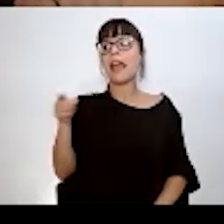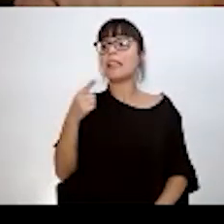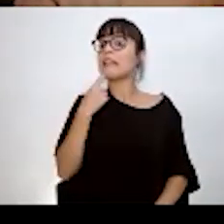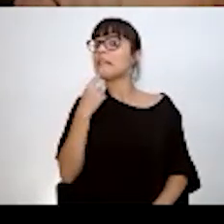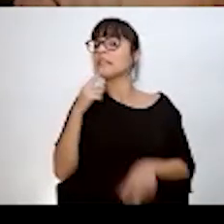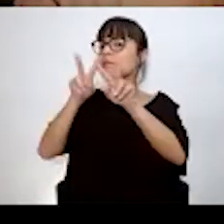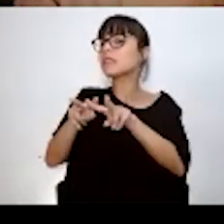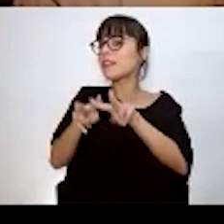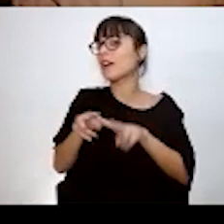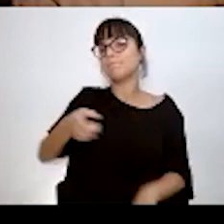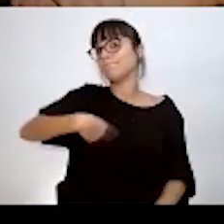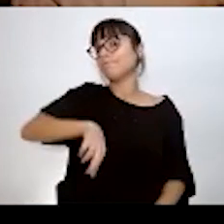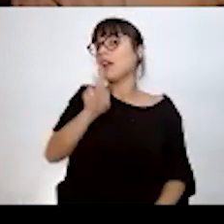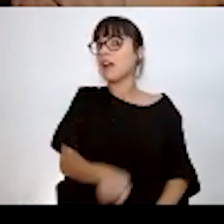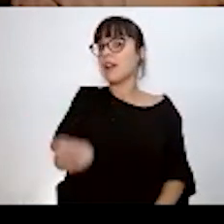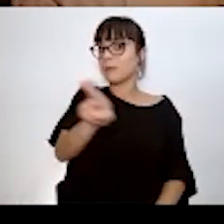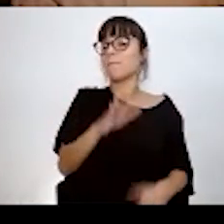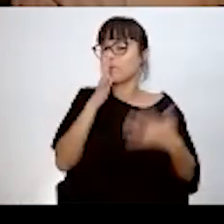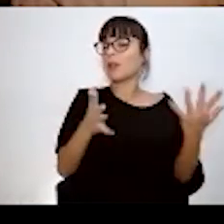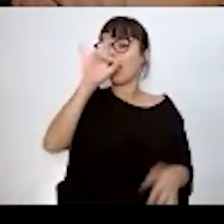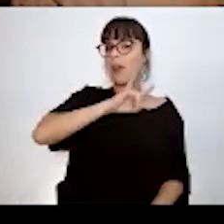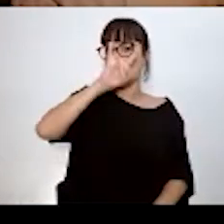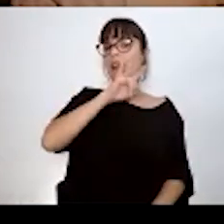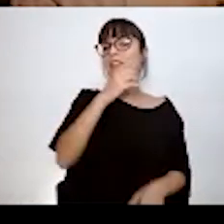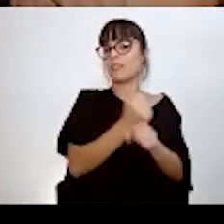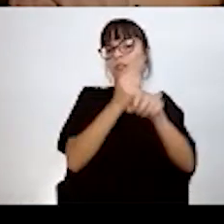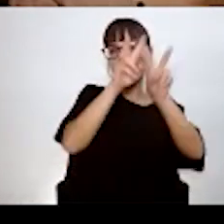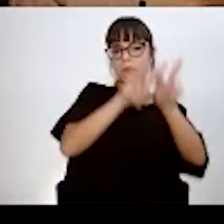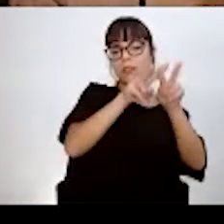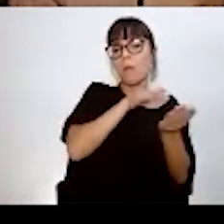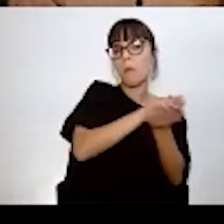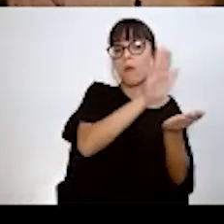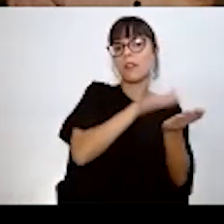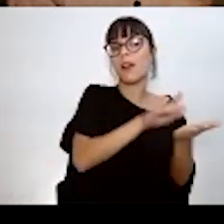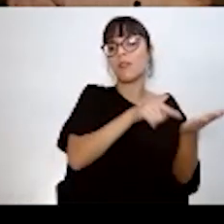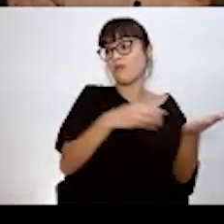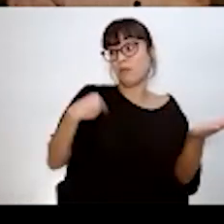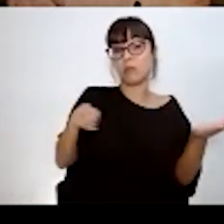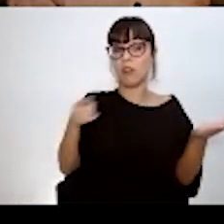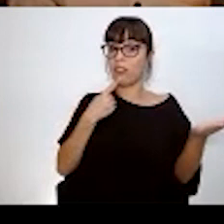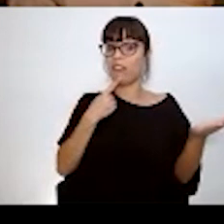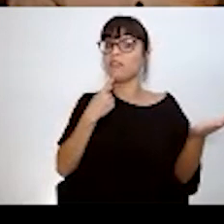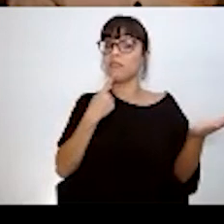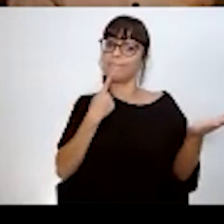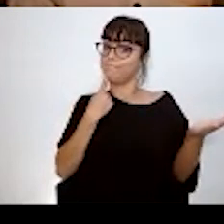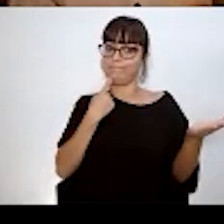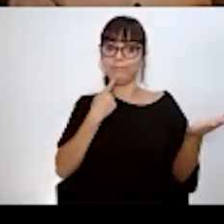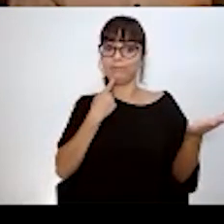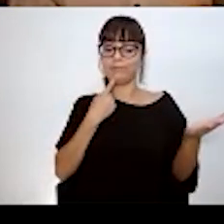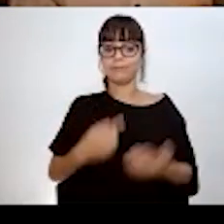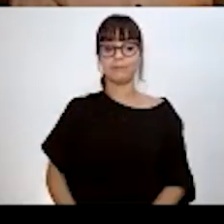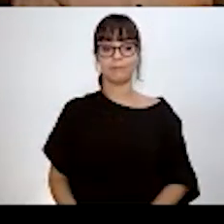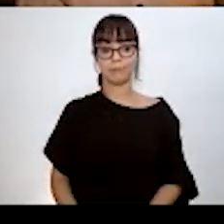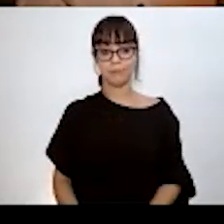investigación que se publican en Canarias. Pellicer nos proporciona un marco temporal de